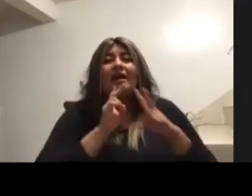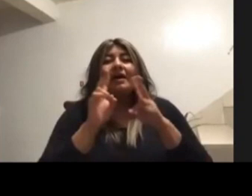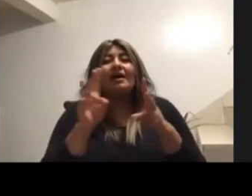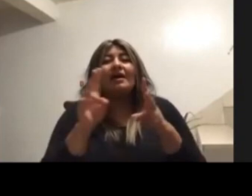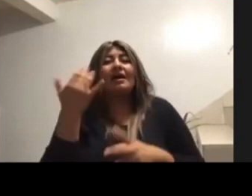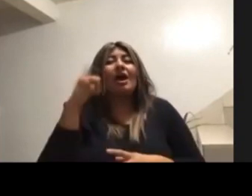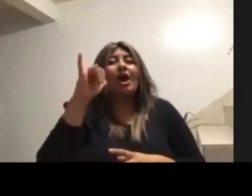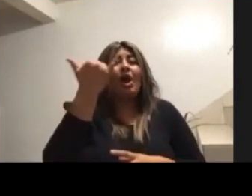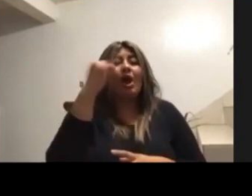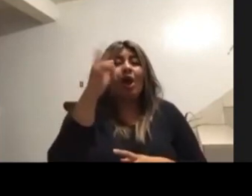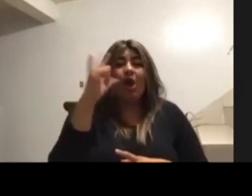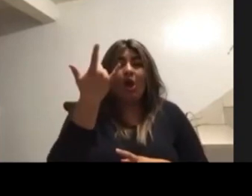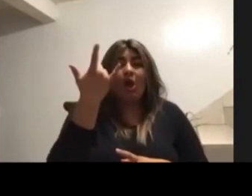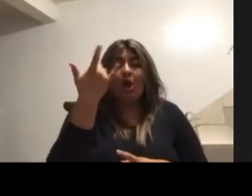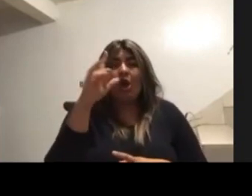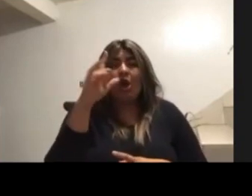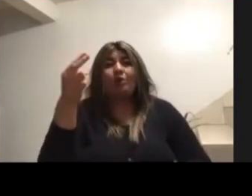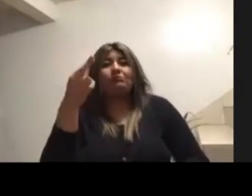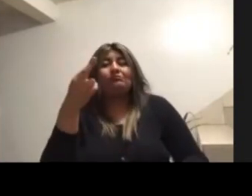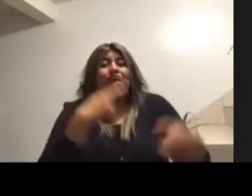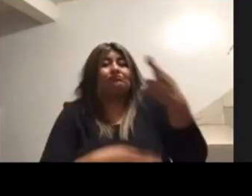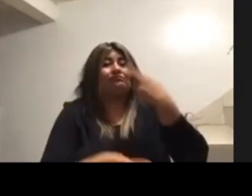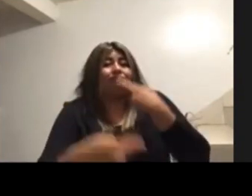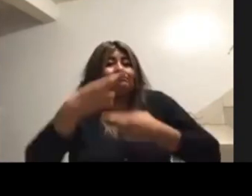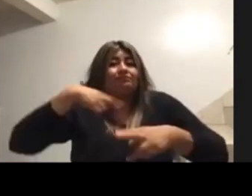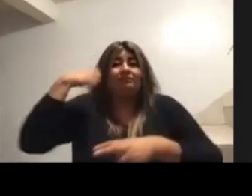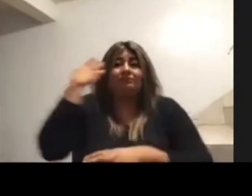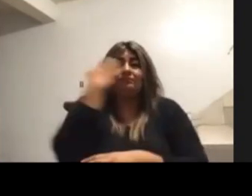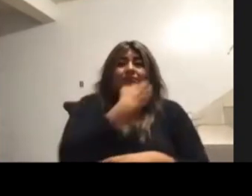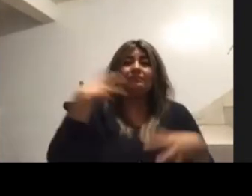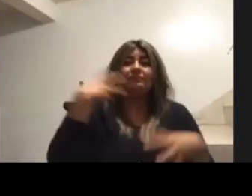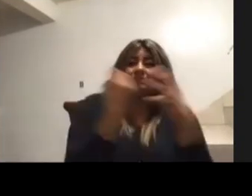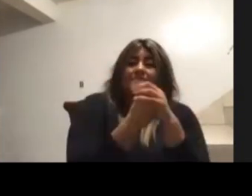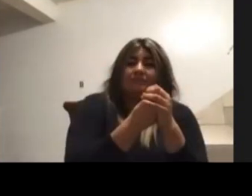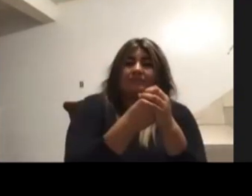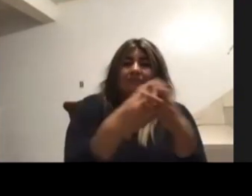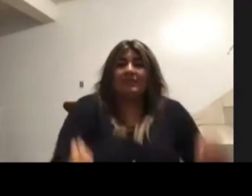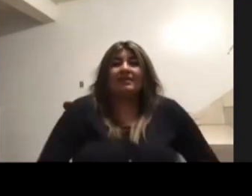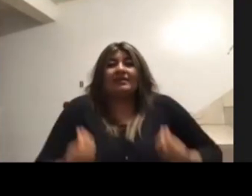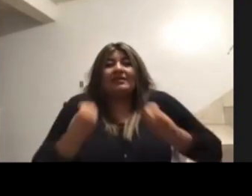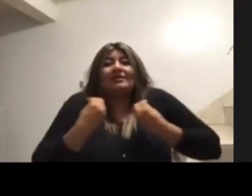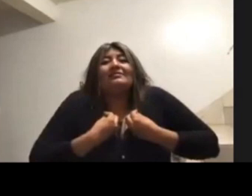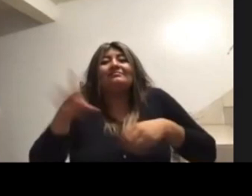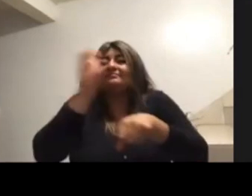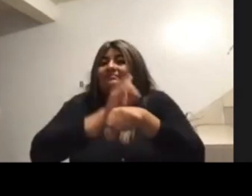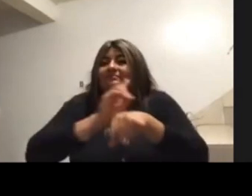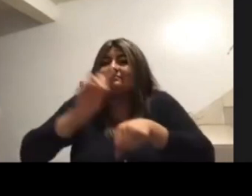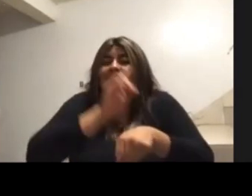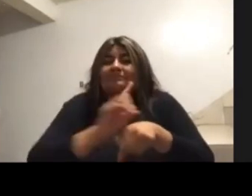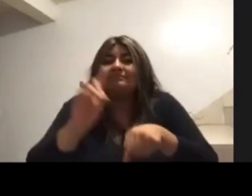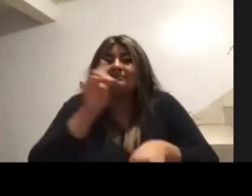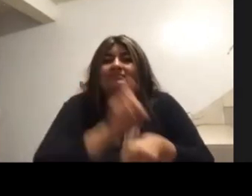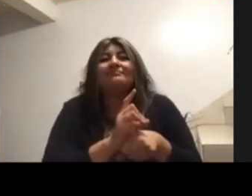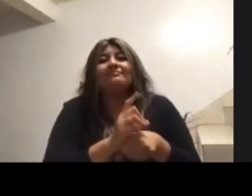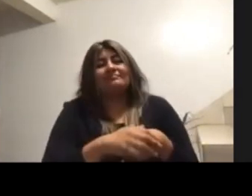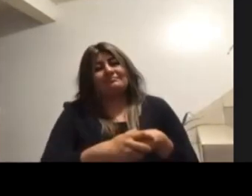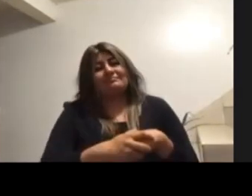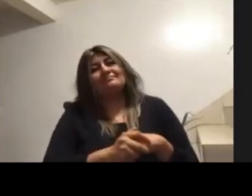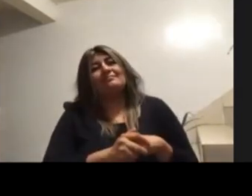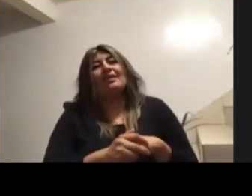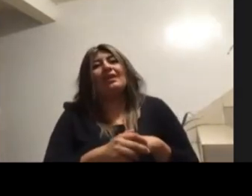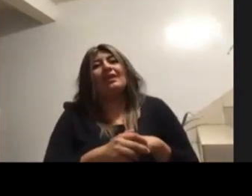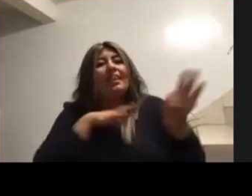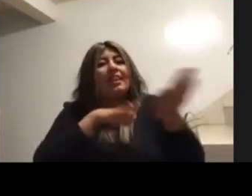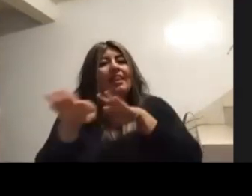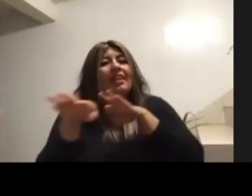regreso a la, pues no solo a clases, el regreso a la vida cotidiana, la intervención en las comunidades vecinales. ¿Qué vamos a